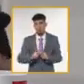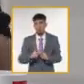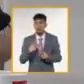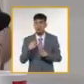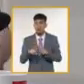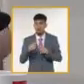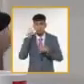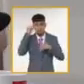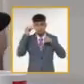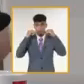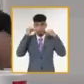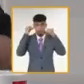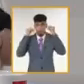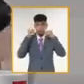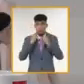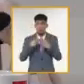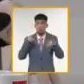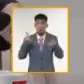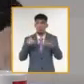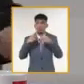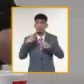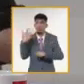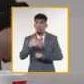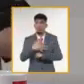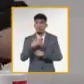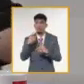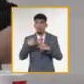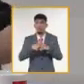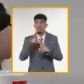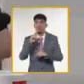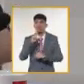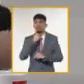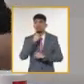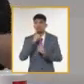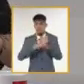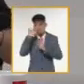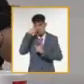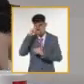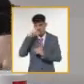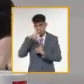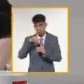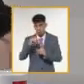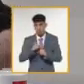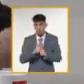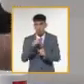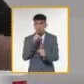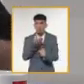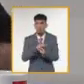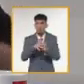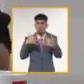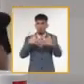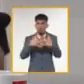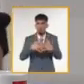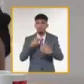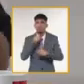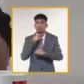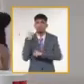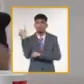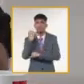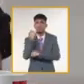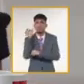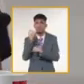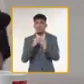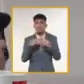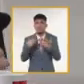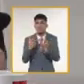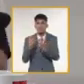preocupar es que, sin duda, el reggaetón, desde el principio, y el reparto también, se empieza a insertar entonces en unas relaciones de mercado donde esos